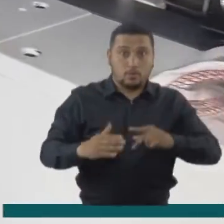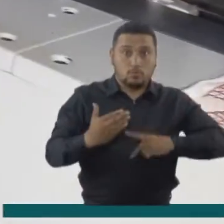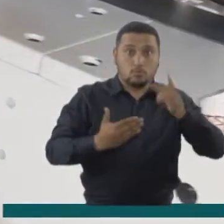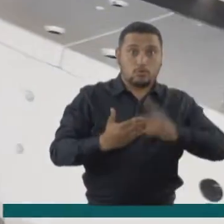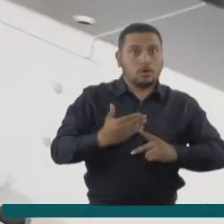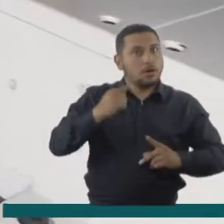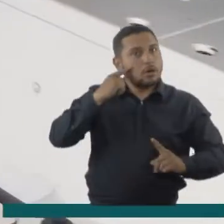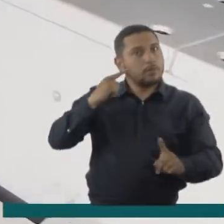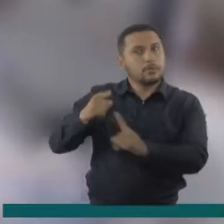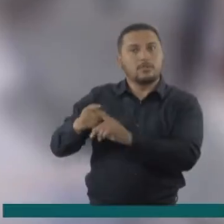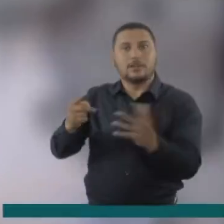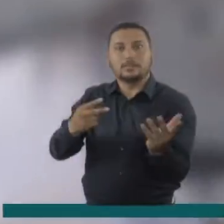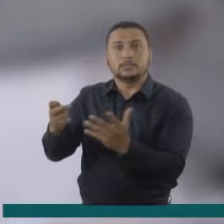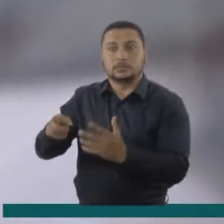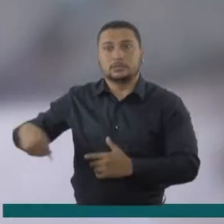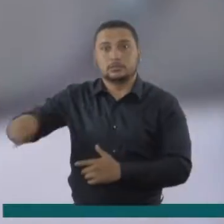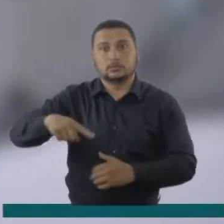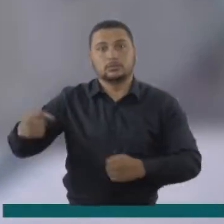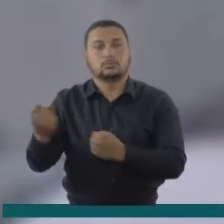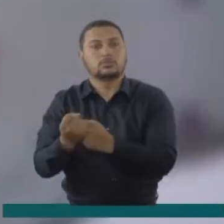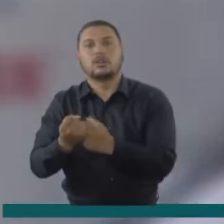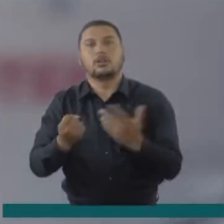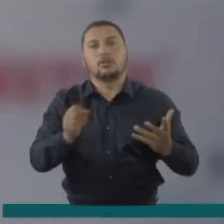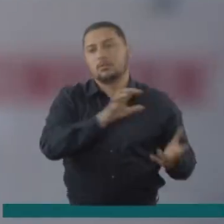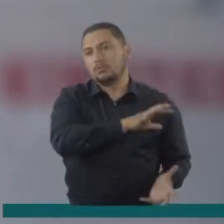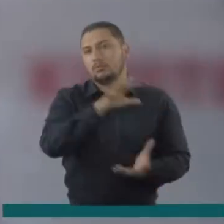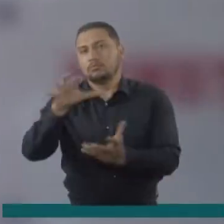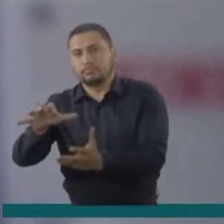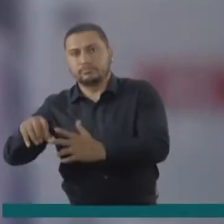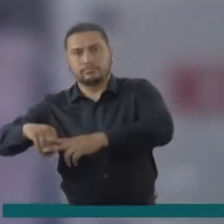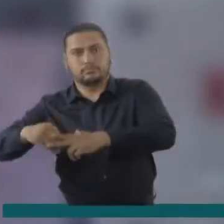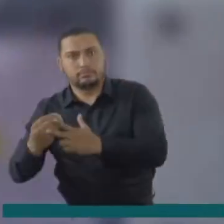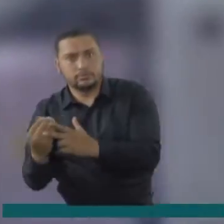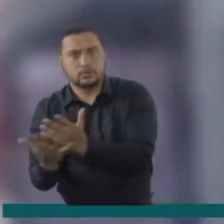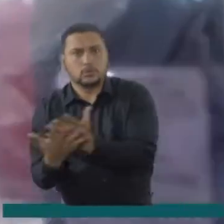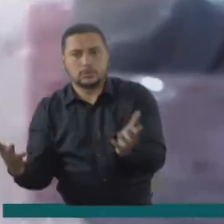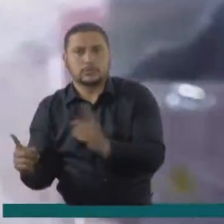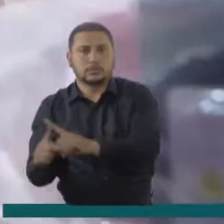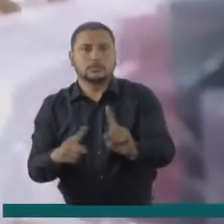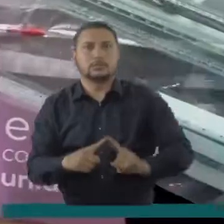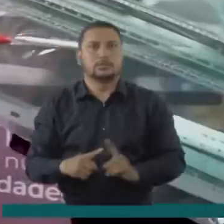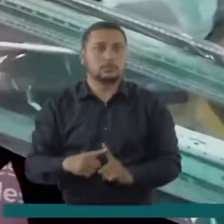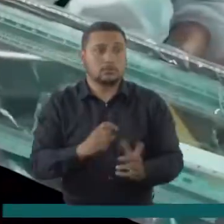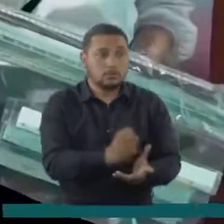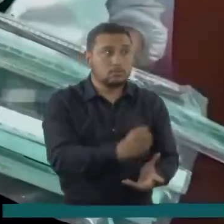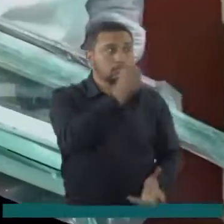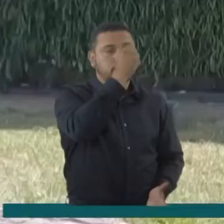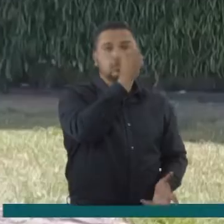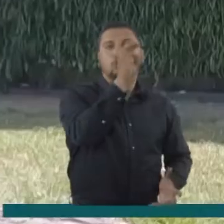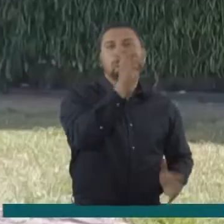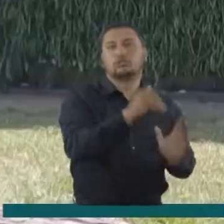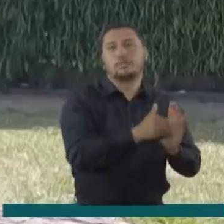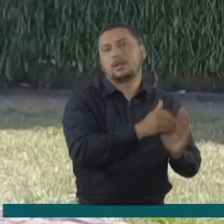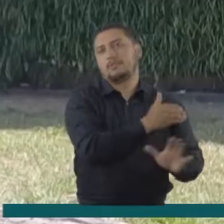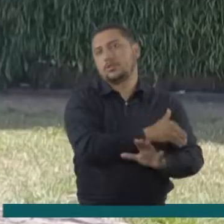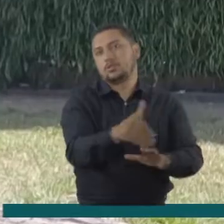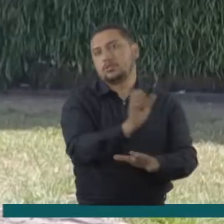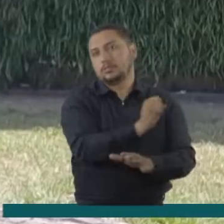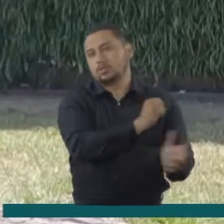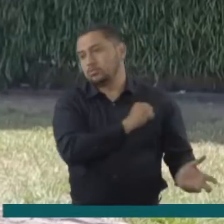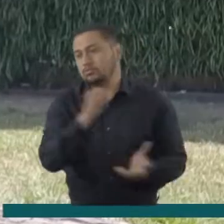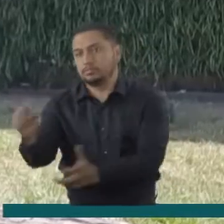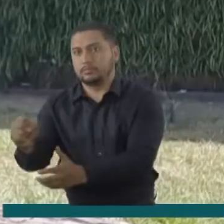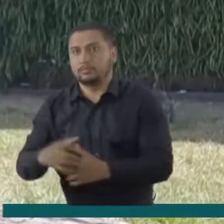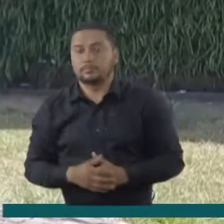estos 700 emprendimientos reciban apoyos en equipos, materiales y dotación por alrededor de 8.000 millones de pesos. Y aparte